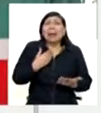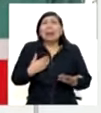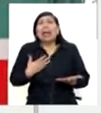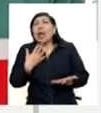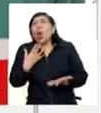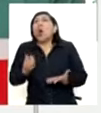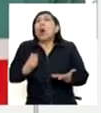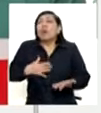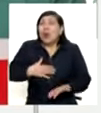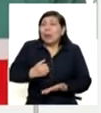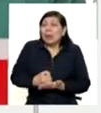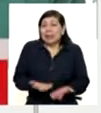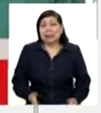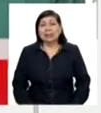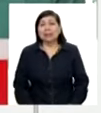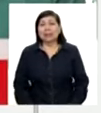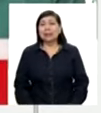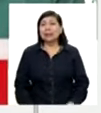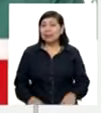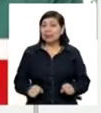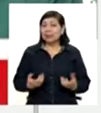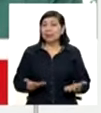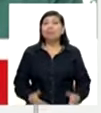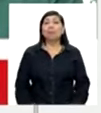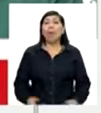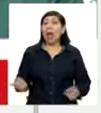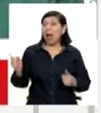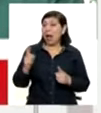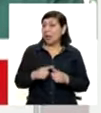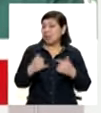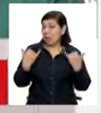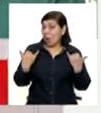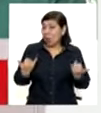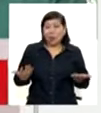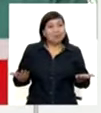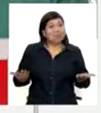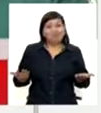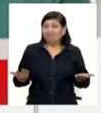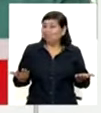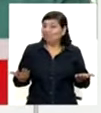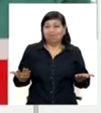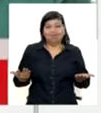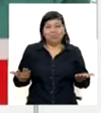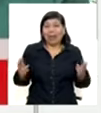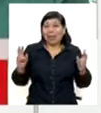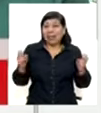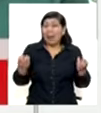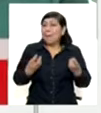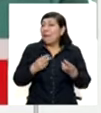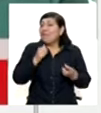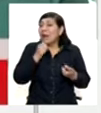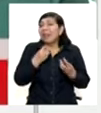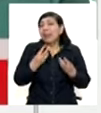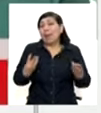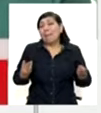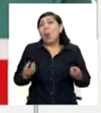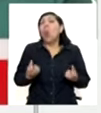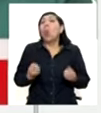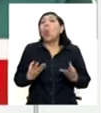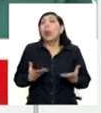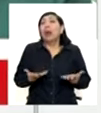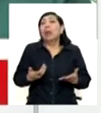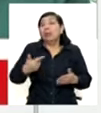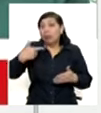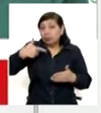qué hacer, ¿no? ¿Qué te han reportado el gobierno regional? Bueno, hasta el momento no tienen el tema de materiales, logístico, que